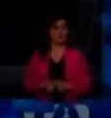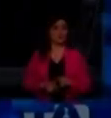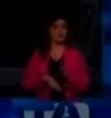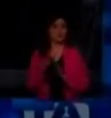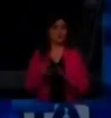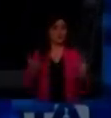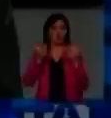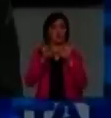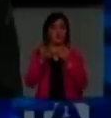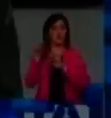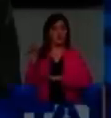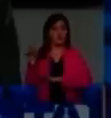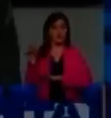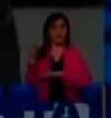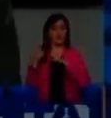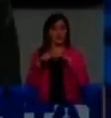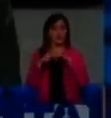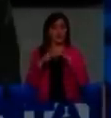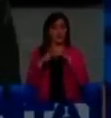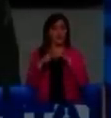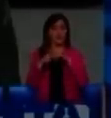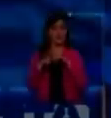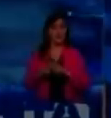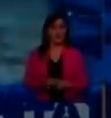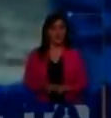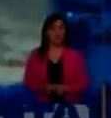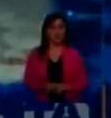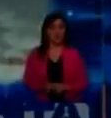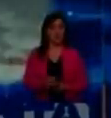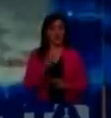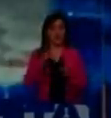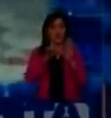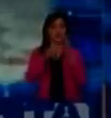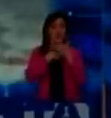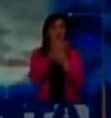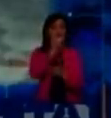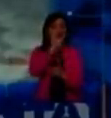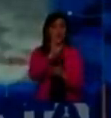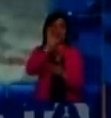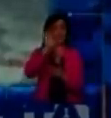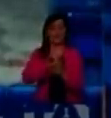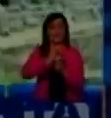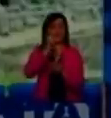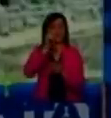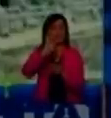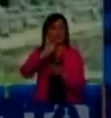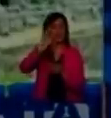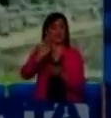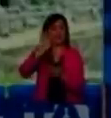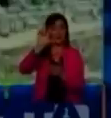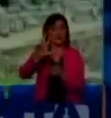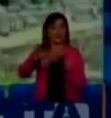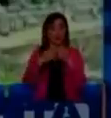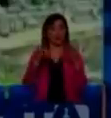relevancia. Entonces, ahí fue donde se generó también la ley 1773, que se sancionó en el 2016, donde se aumentan